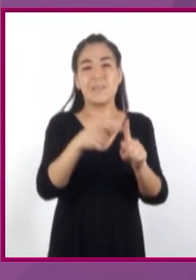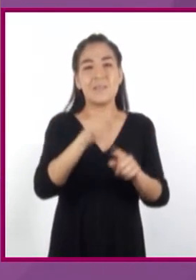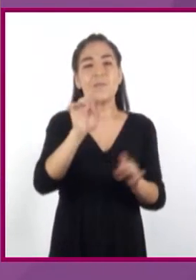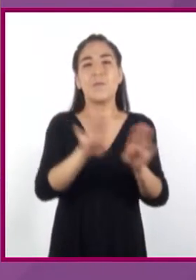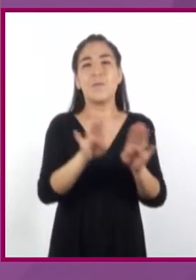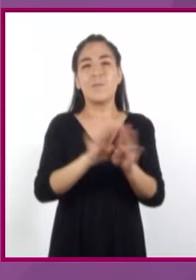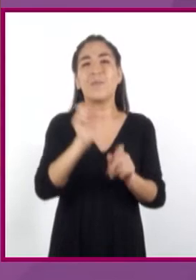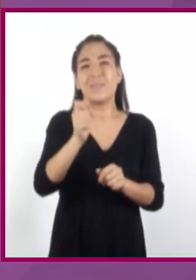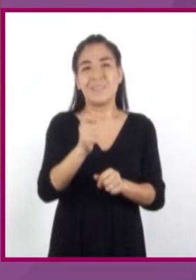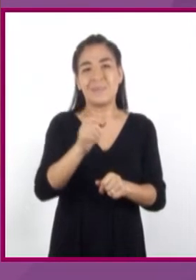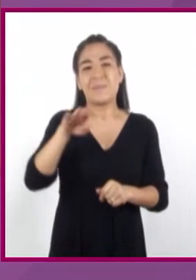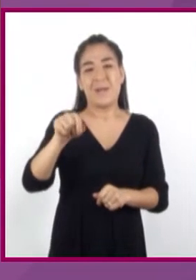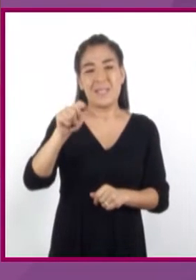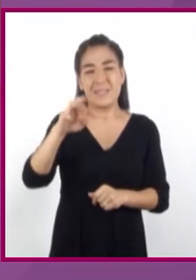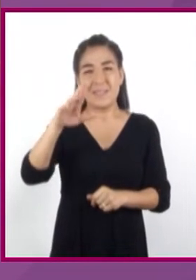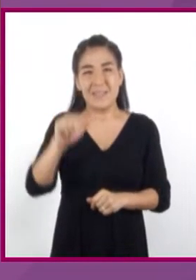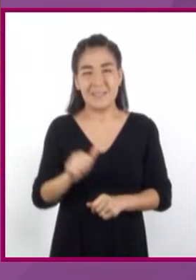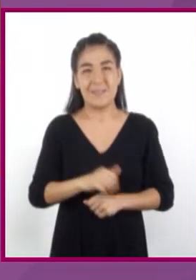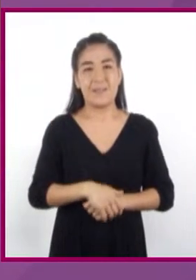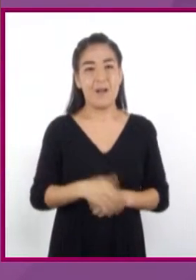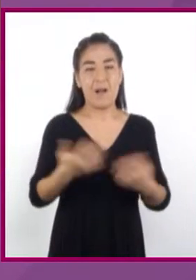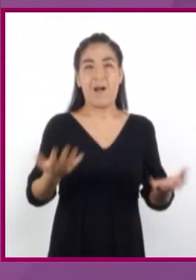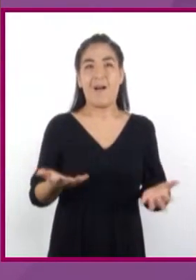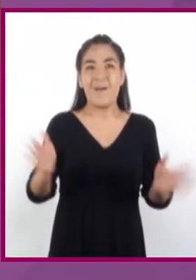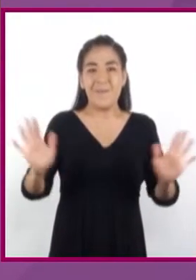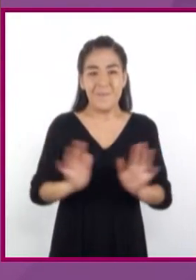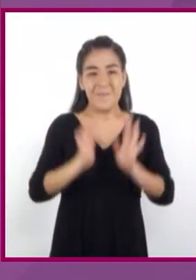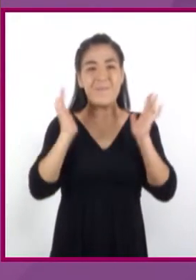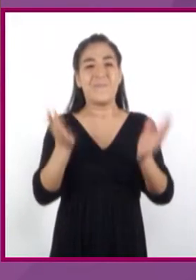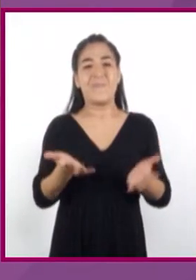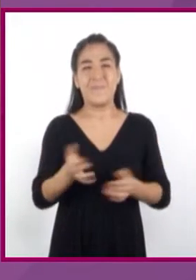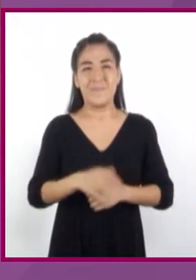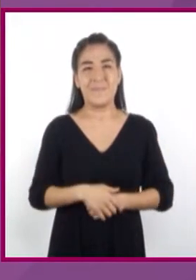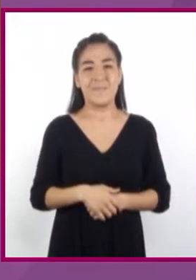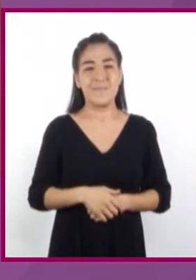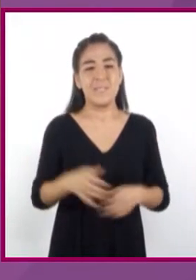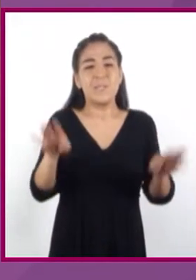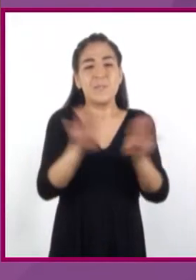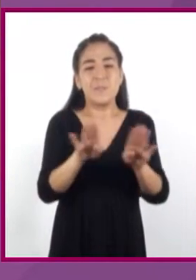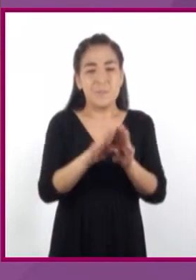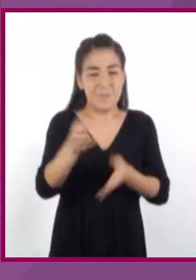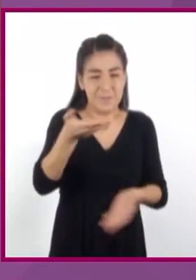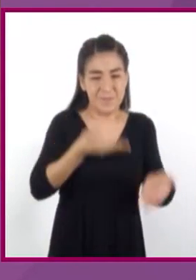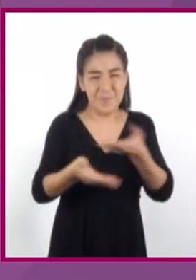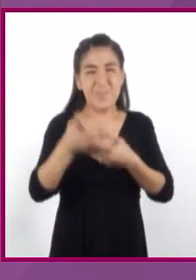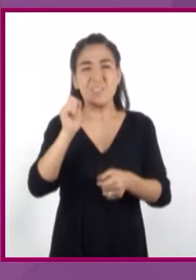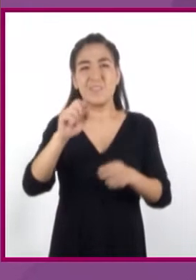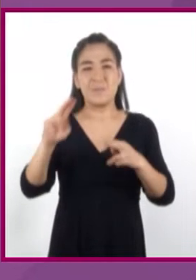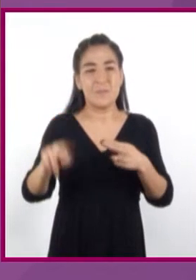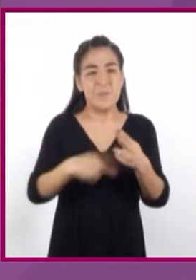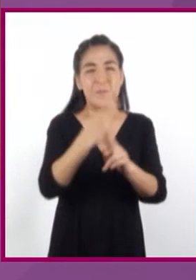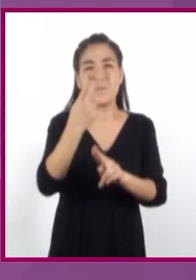el estado de la materia. ¡Qué impresionante! ¿Cómo interactúa el universo?